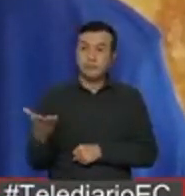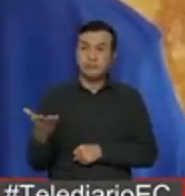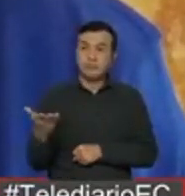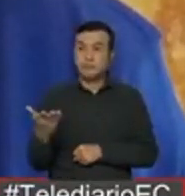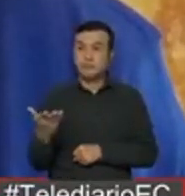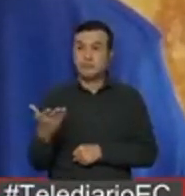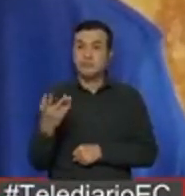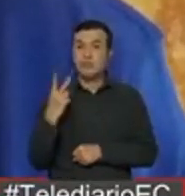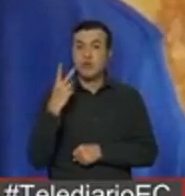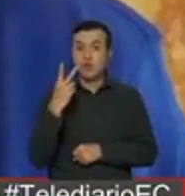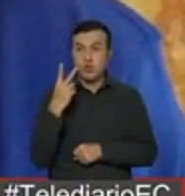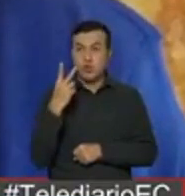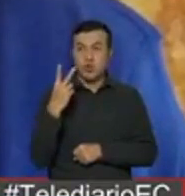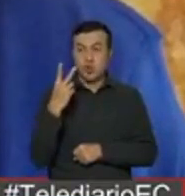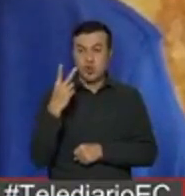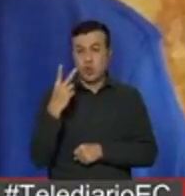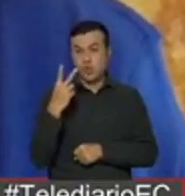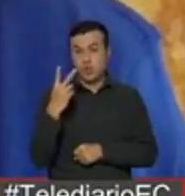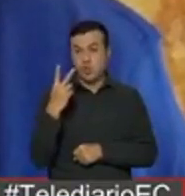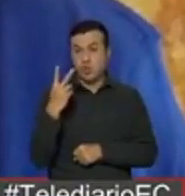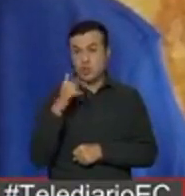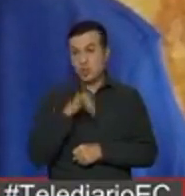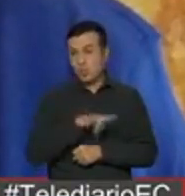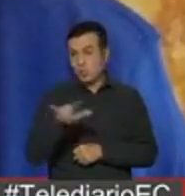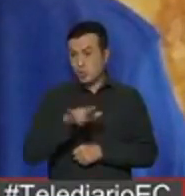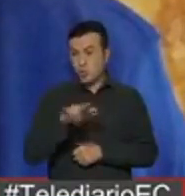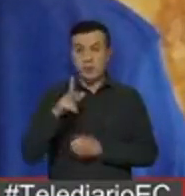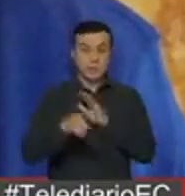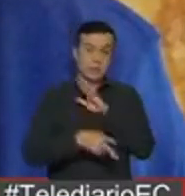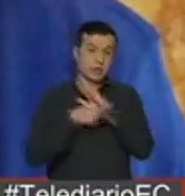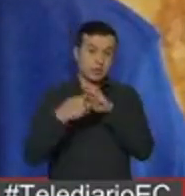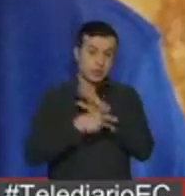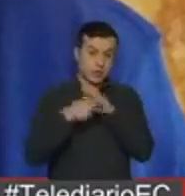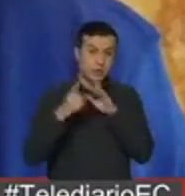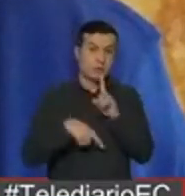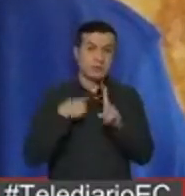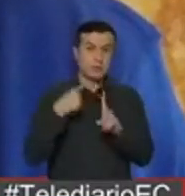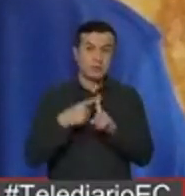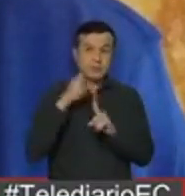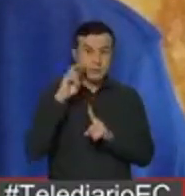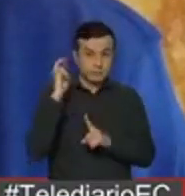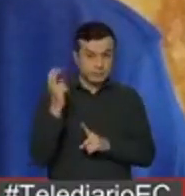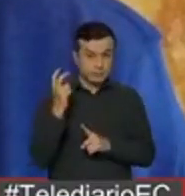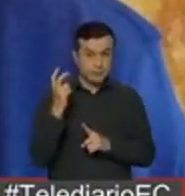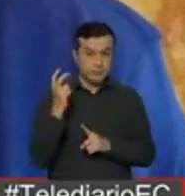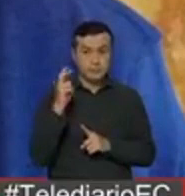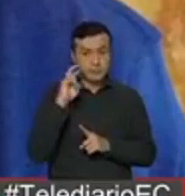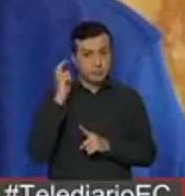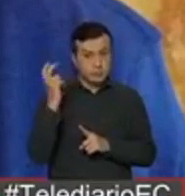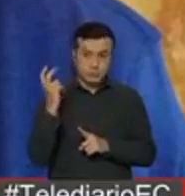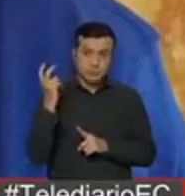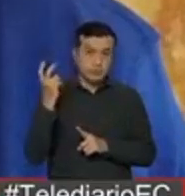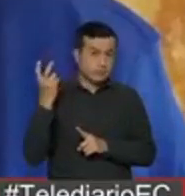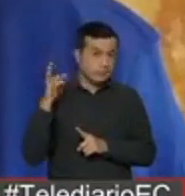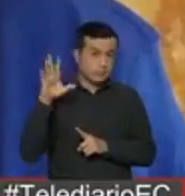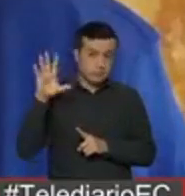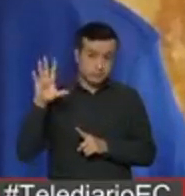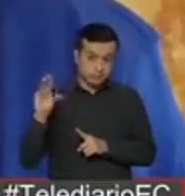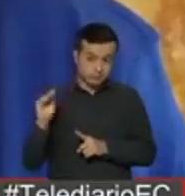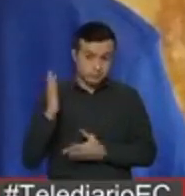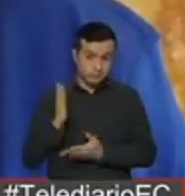había dos fuentes de ingresos, que era la petrolera y era el turismo. El turismo se